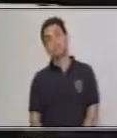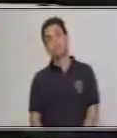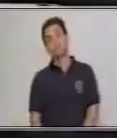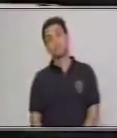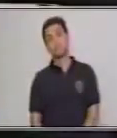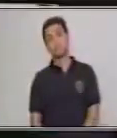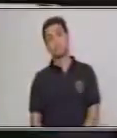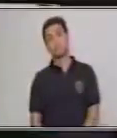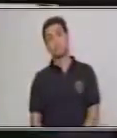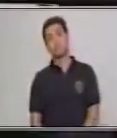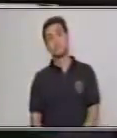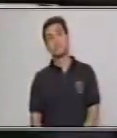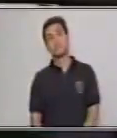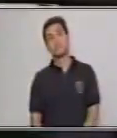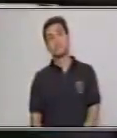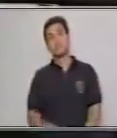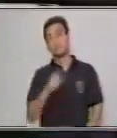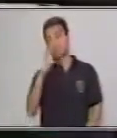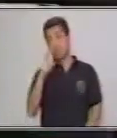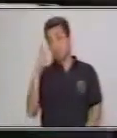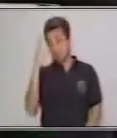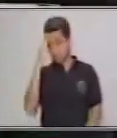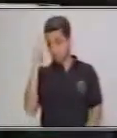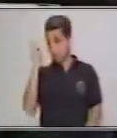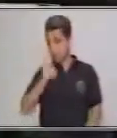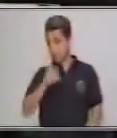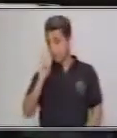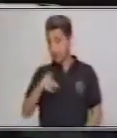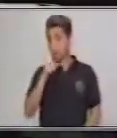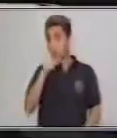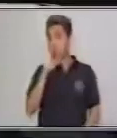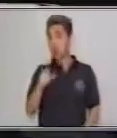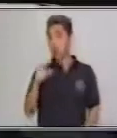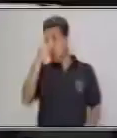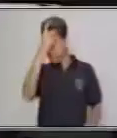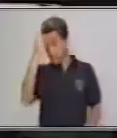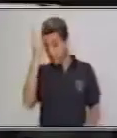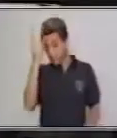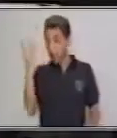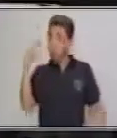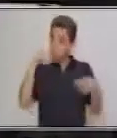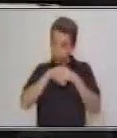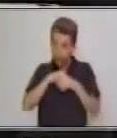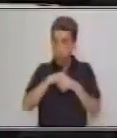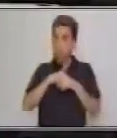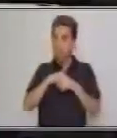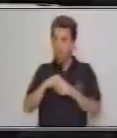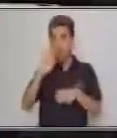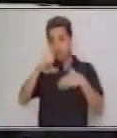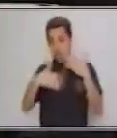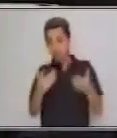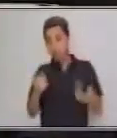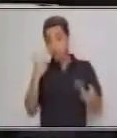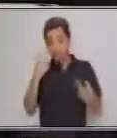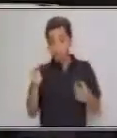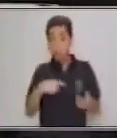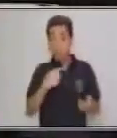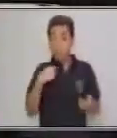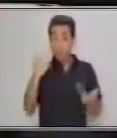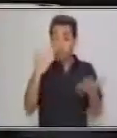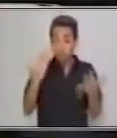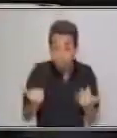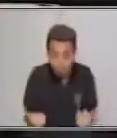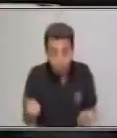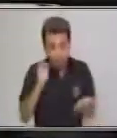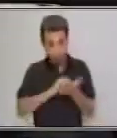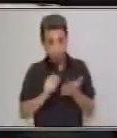ten presente guardar tus trabajos y ejercicios para que la maestra los pueda revisar en casa. Cuando regresemos de esta situación,